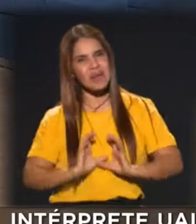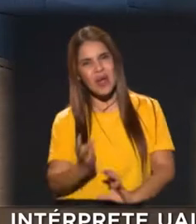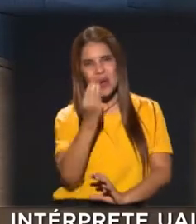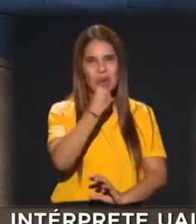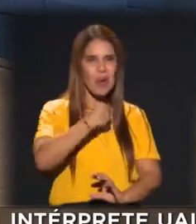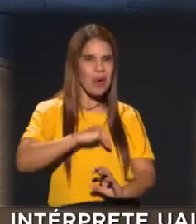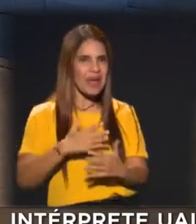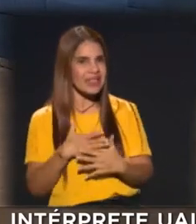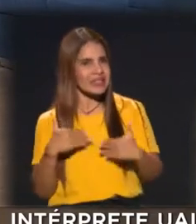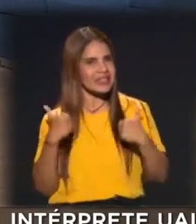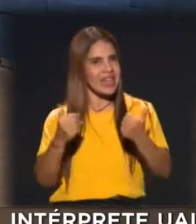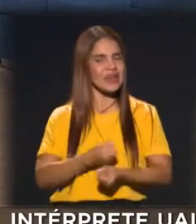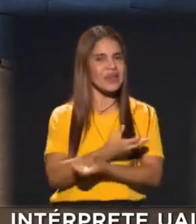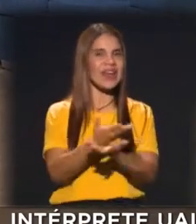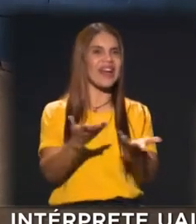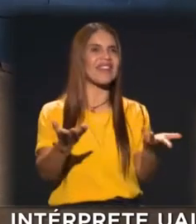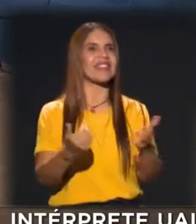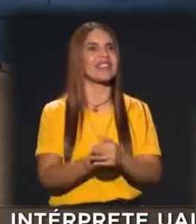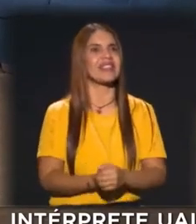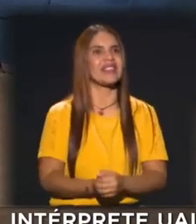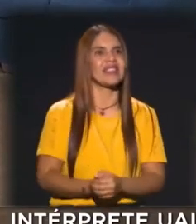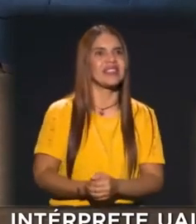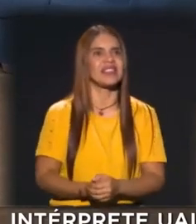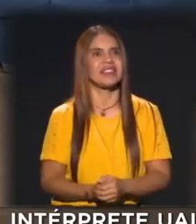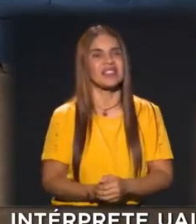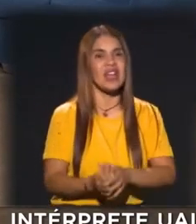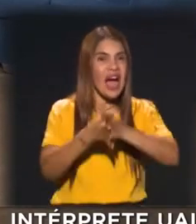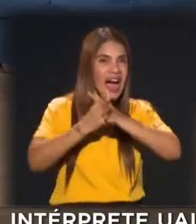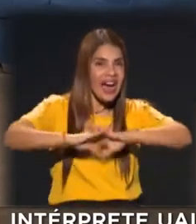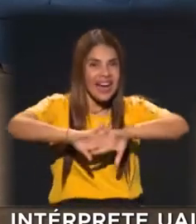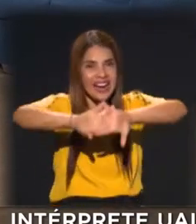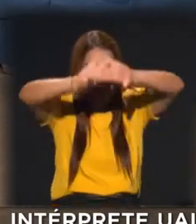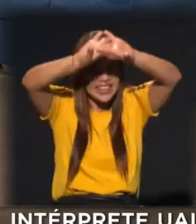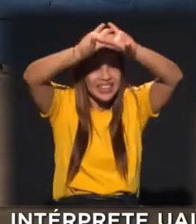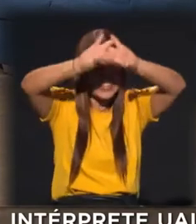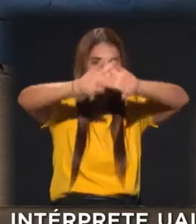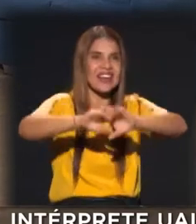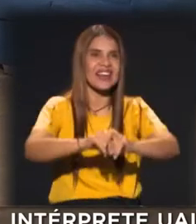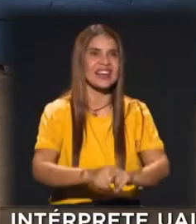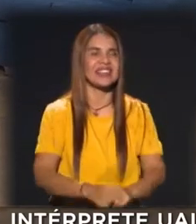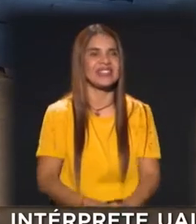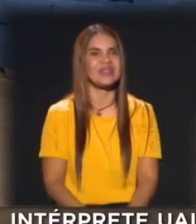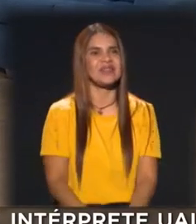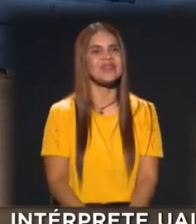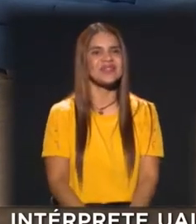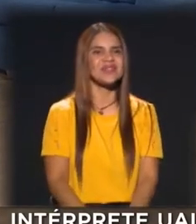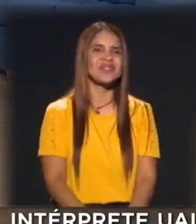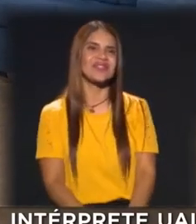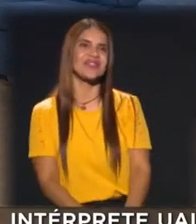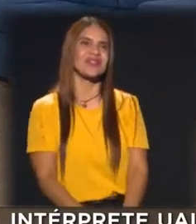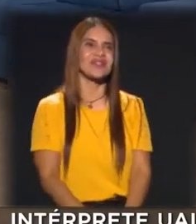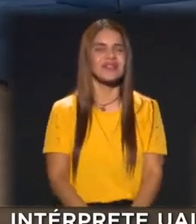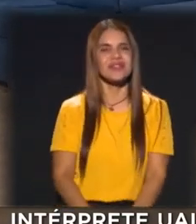Eso. Bueno, y ahí, quiero ahí, yo veo, arriba, uy, a